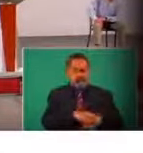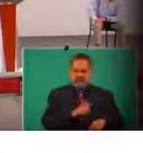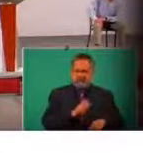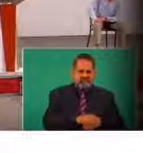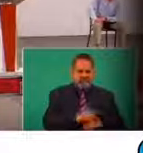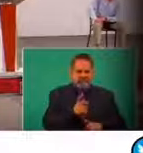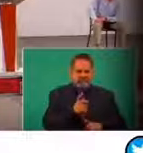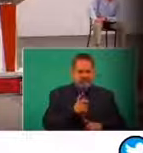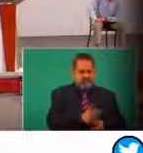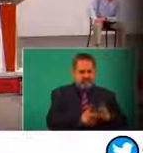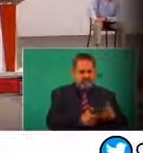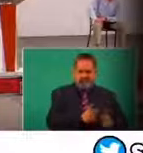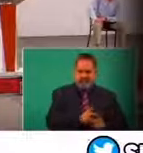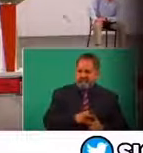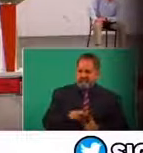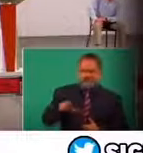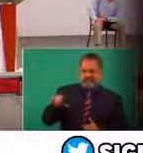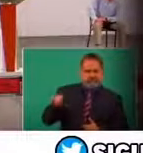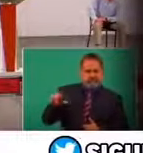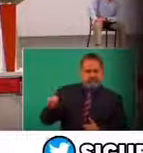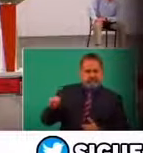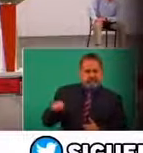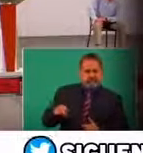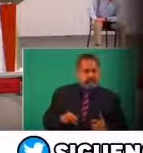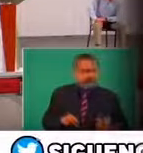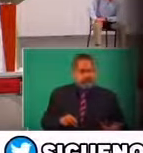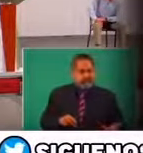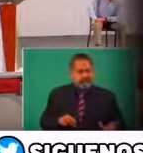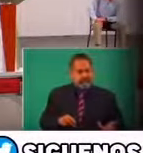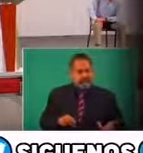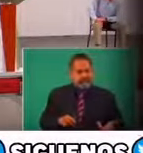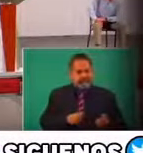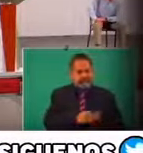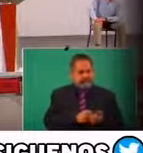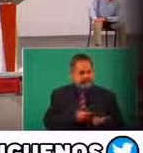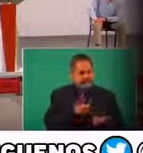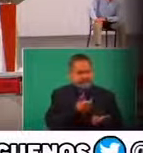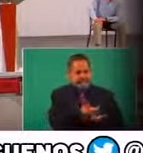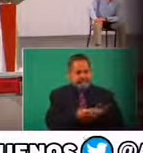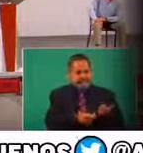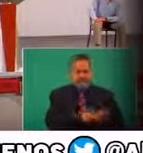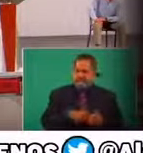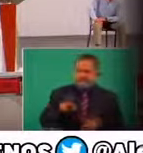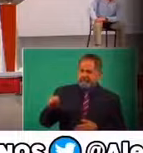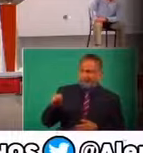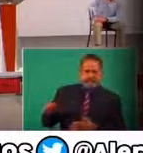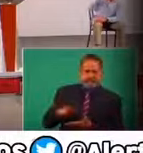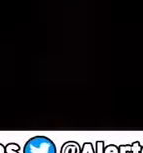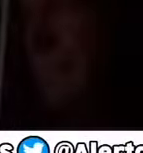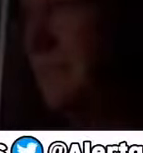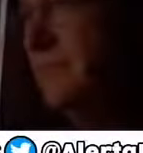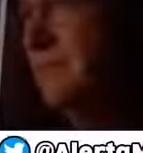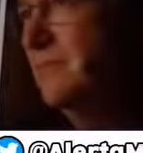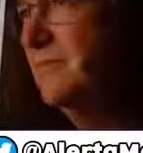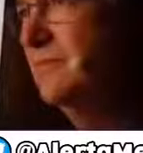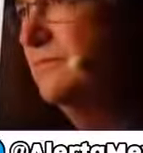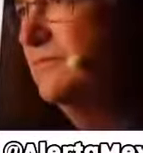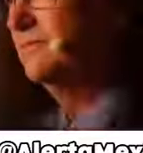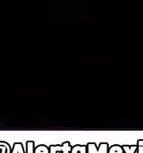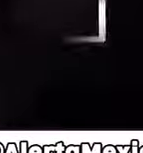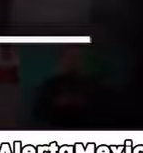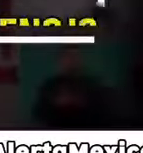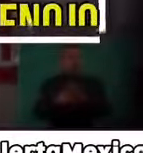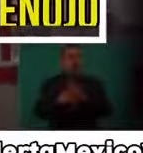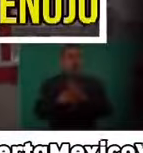este sujeto que lo único que le importa es el dinero, y esto apenas comienza, pero por lo pronto se prende la élite